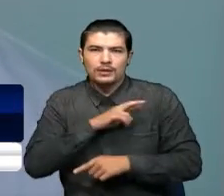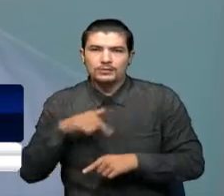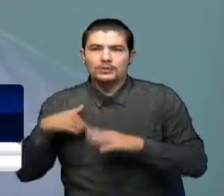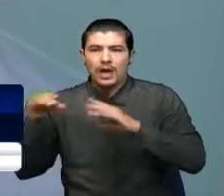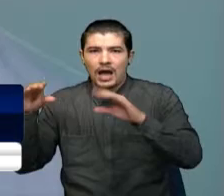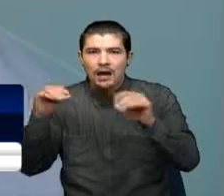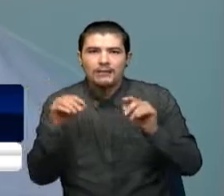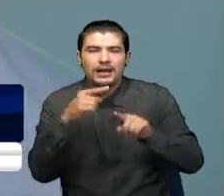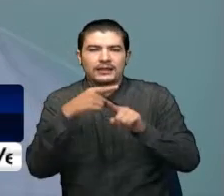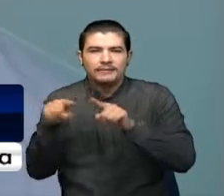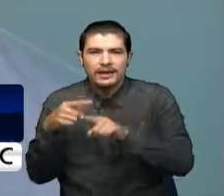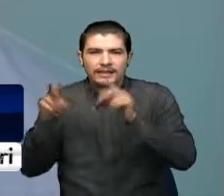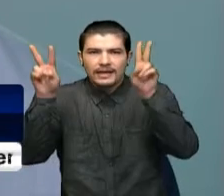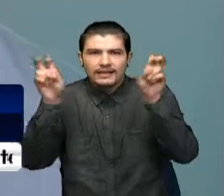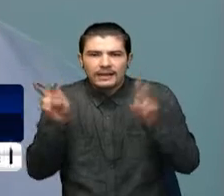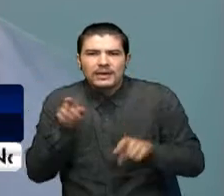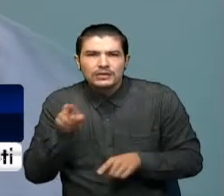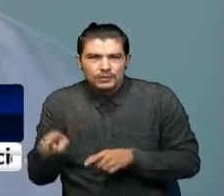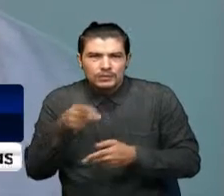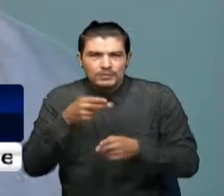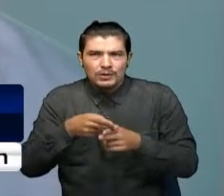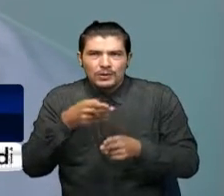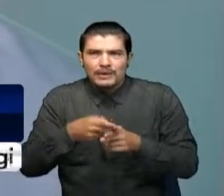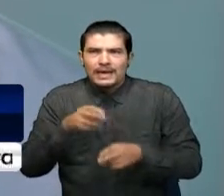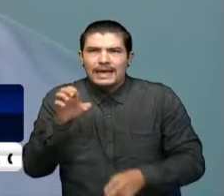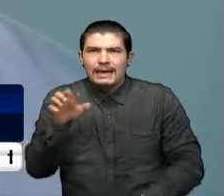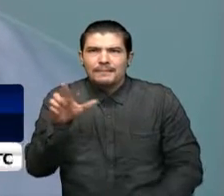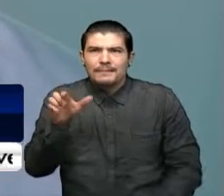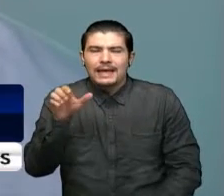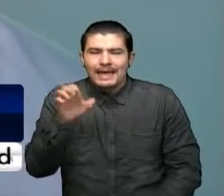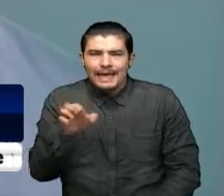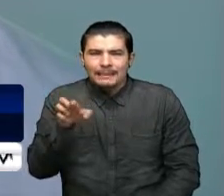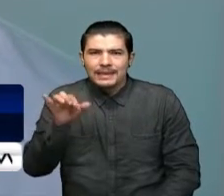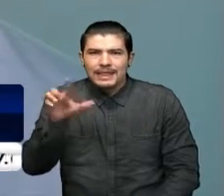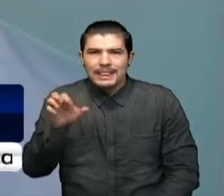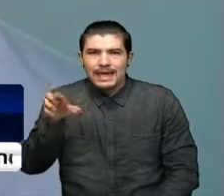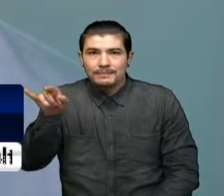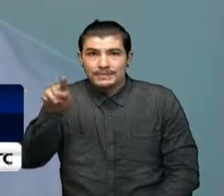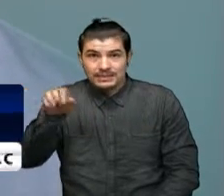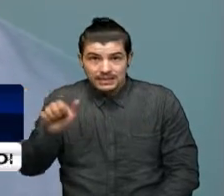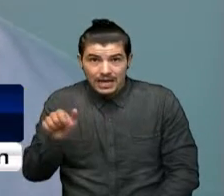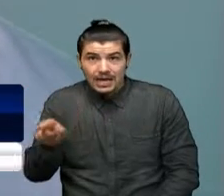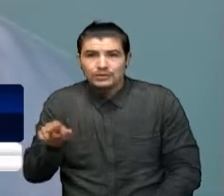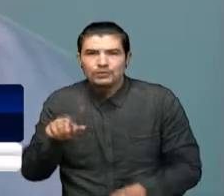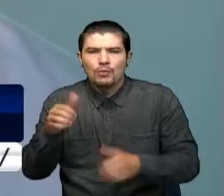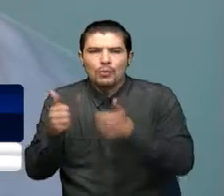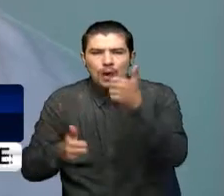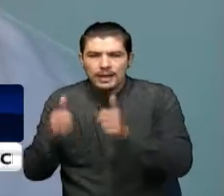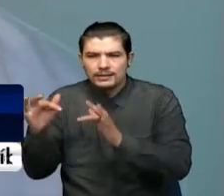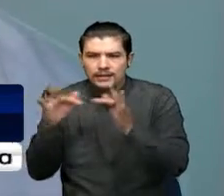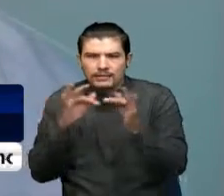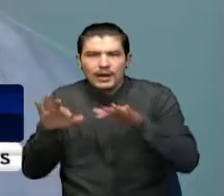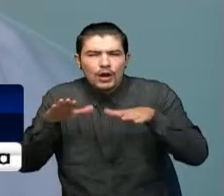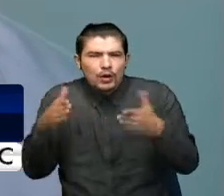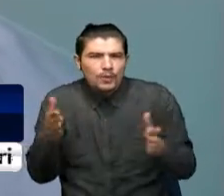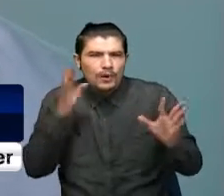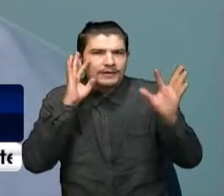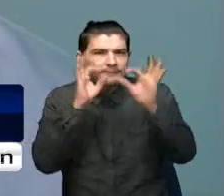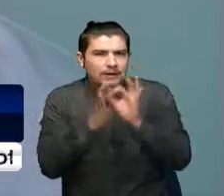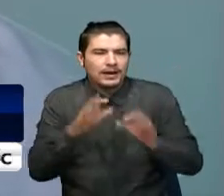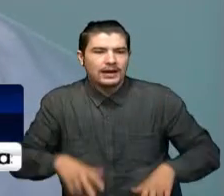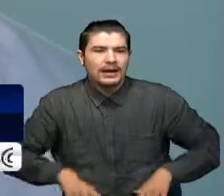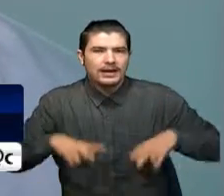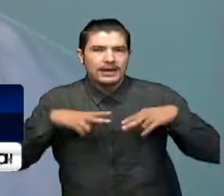la epilepsia cuál es su tratamiento como no lo podemos enfocar y sobre todo